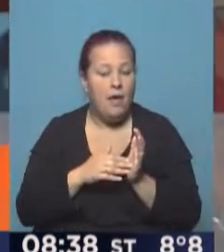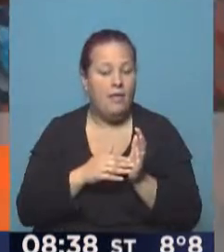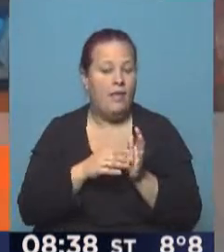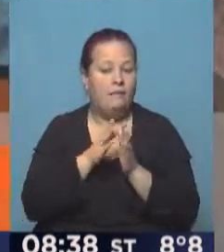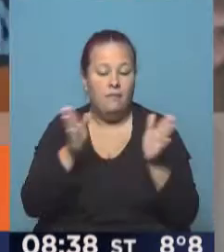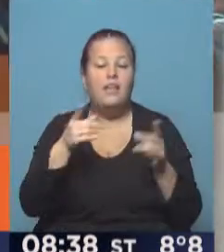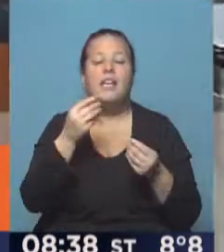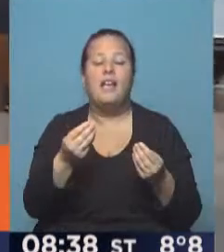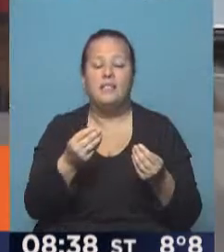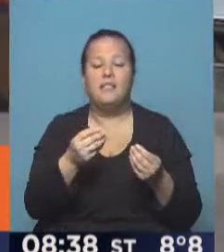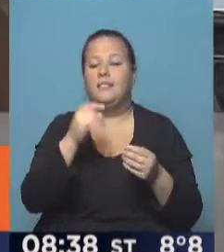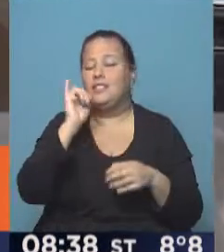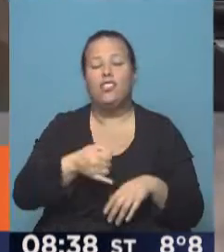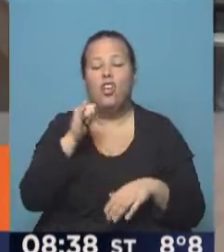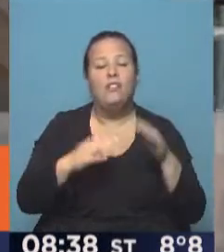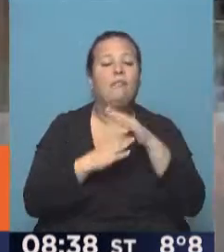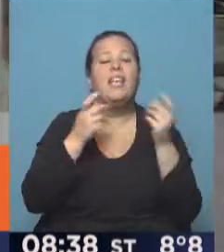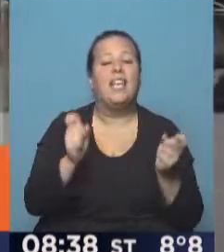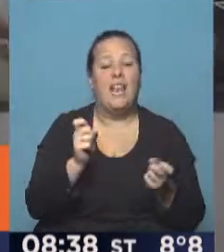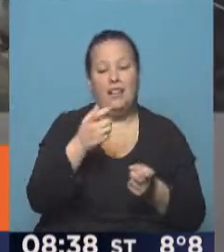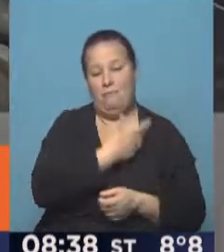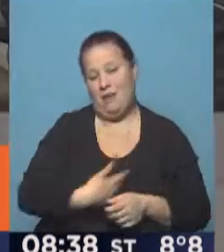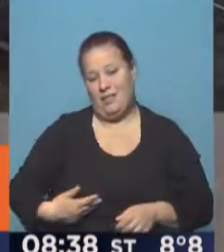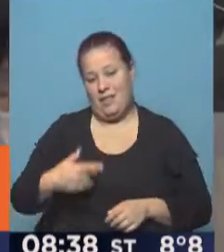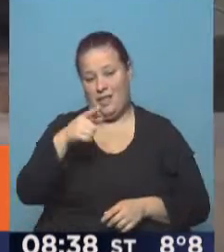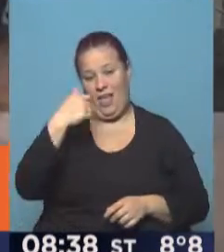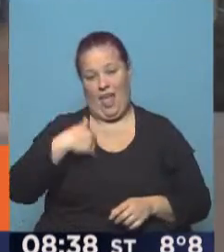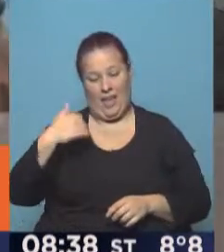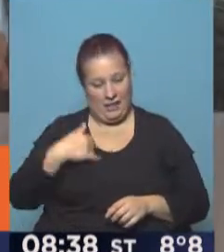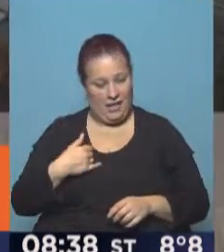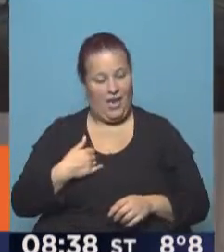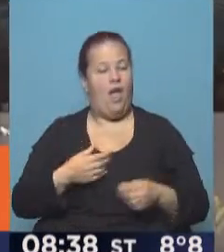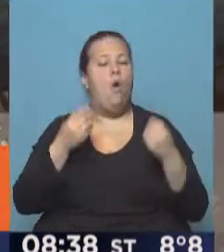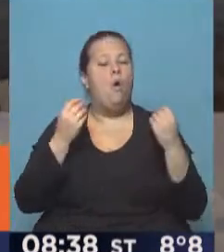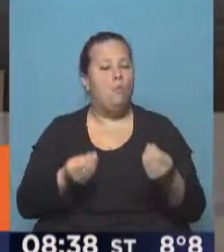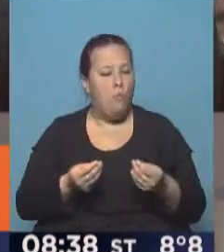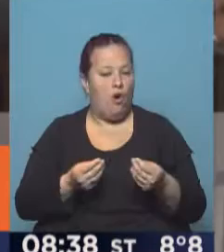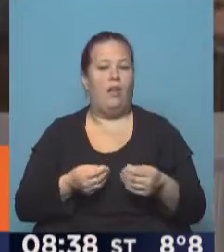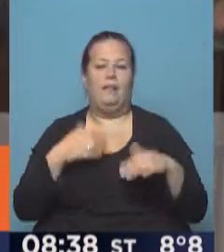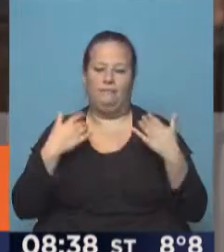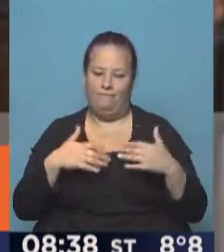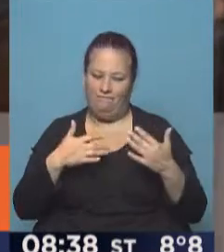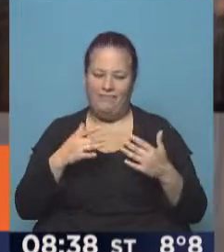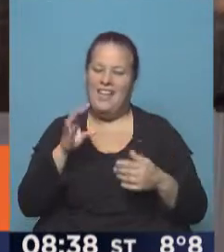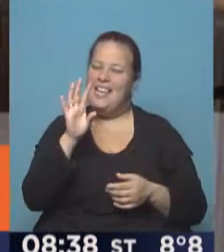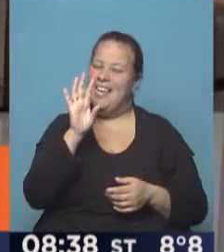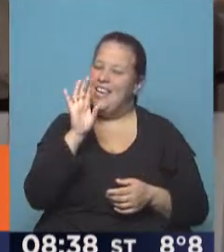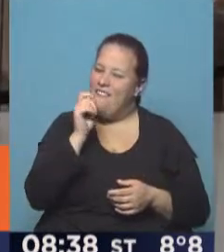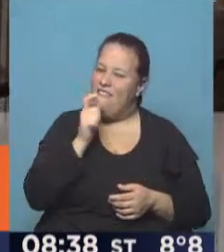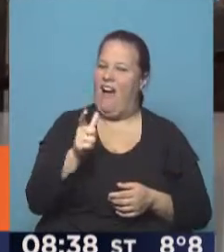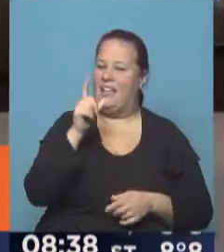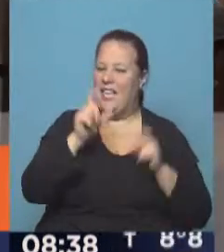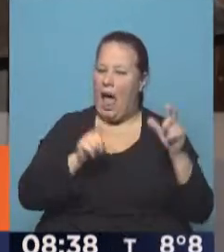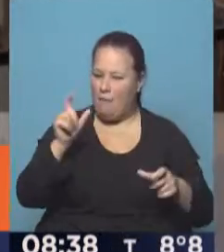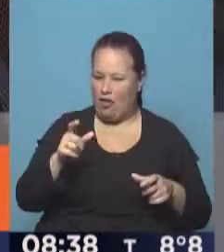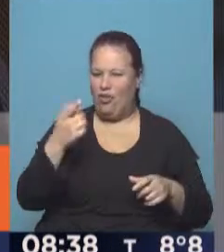vértice, y el vértice inevitablemente en estos casos es la presidencia de la República, porque es bastante poco difícil para el ciudadano